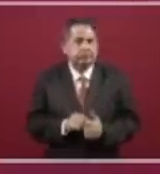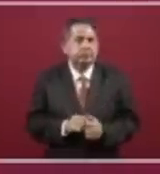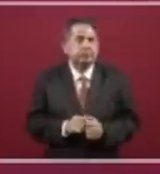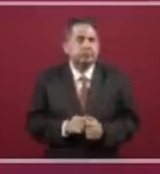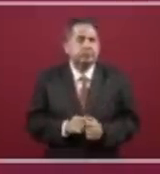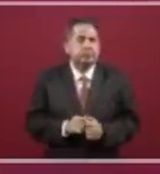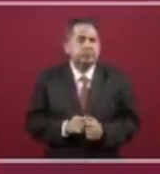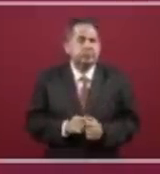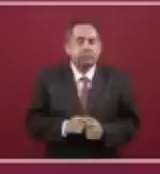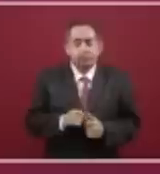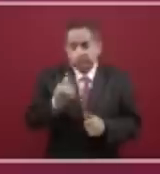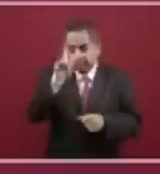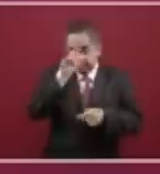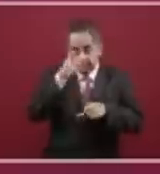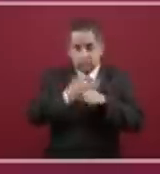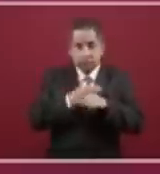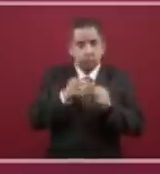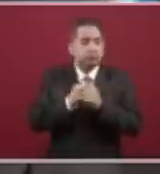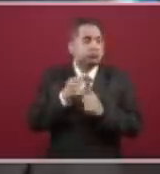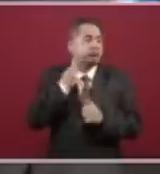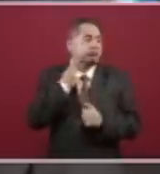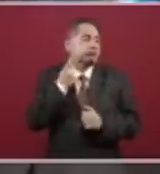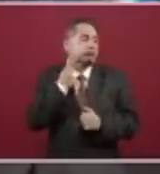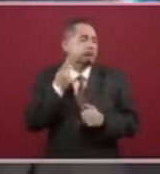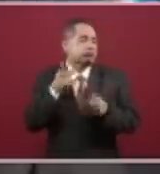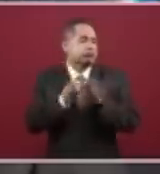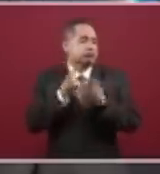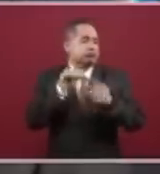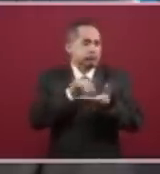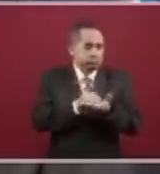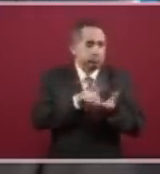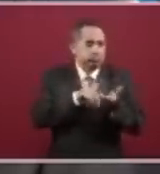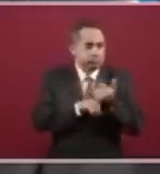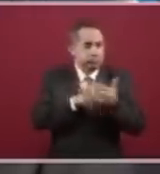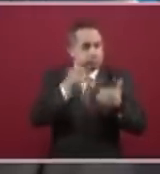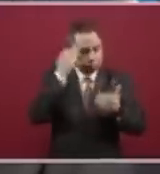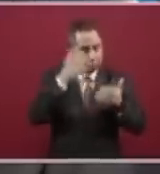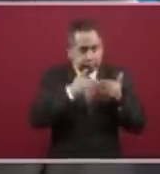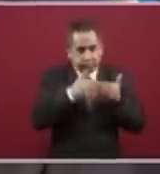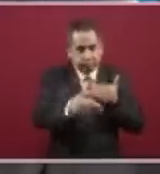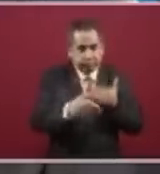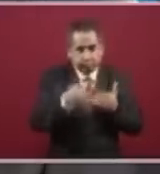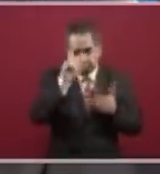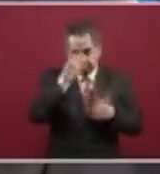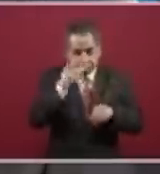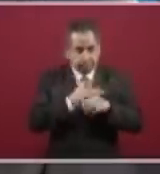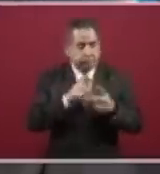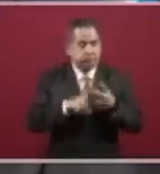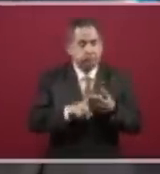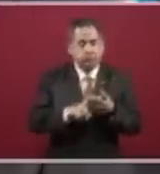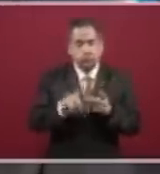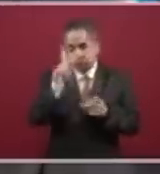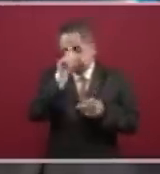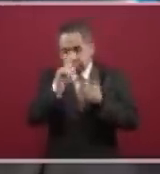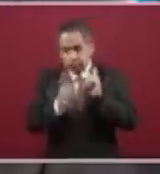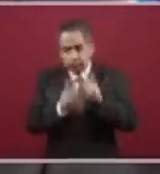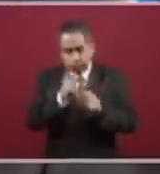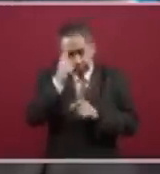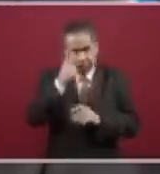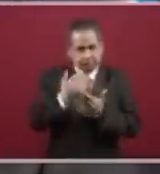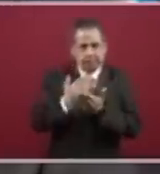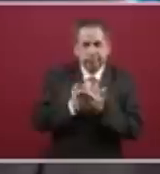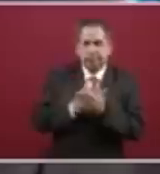y asesores estratégicos en política en todas las fases del proyecto consultoría para controlar efectos